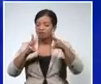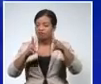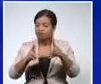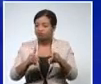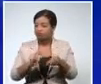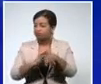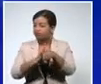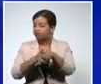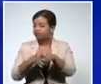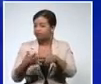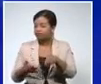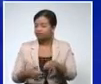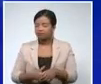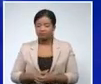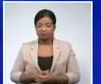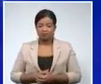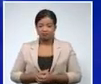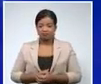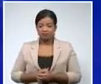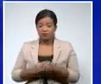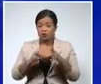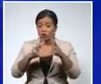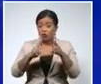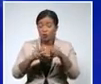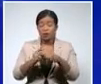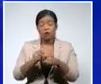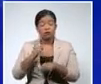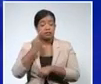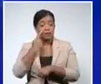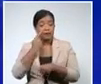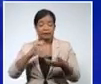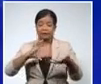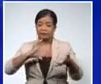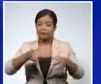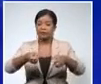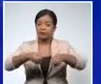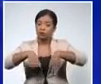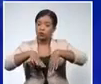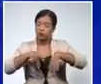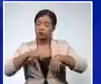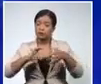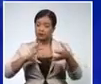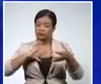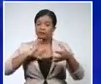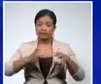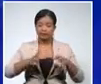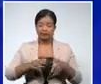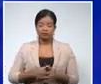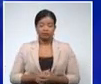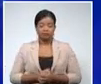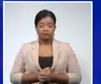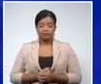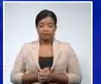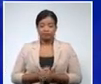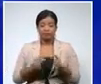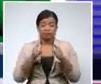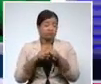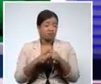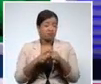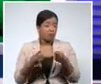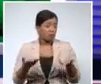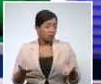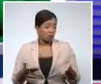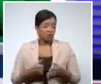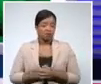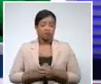estadísticas, todavía muy compleja la situación epidemiológica, sobre todo porque hoy